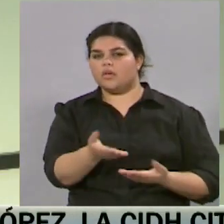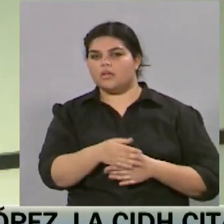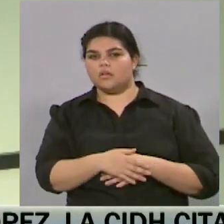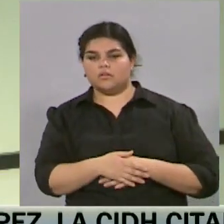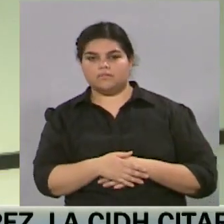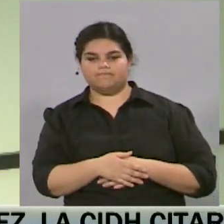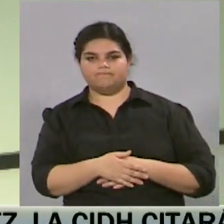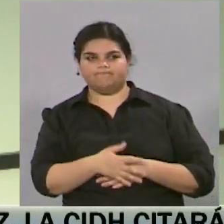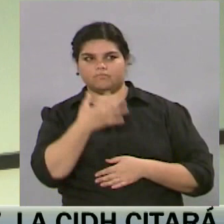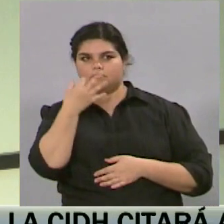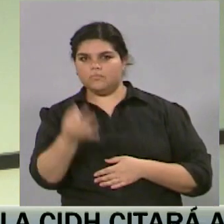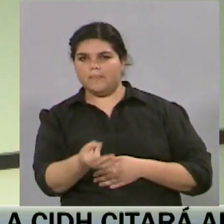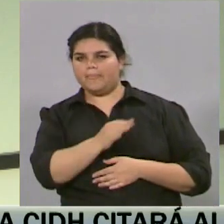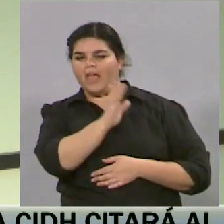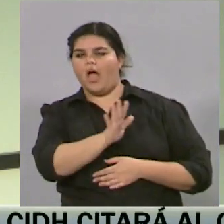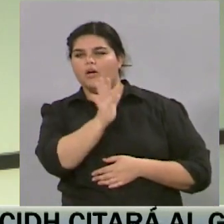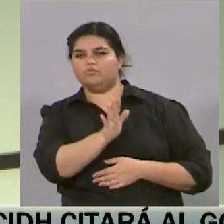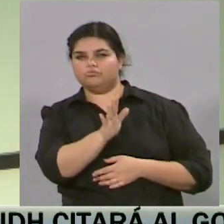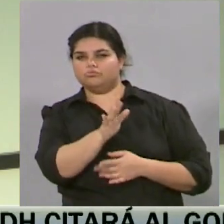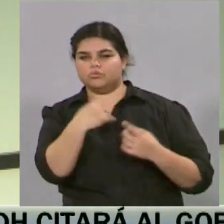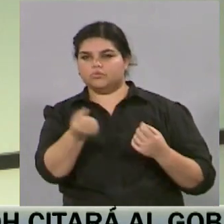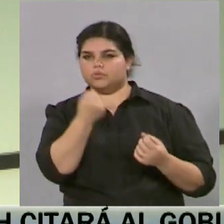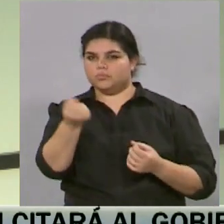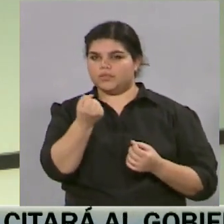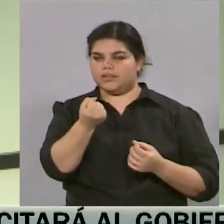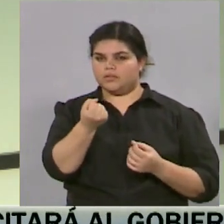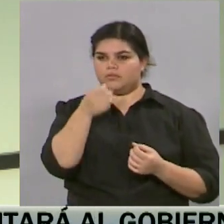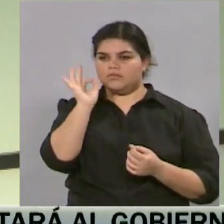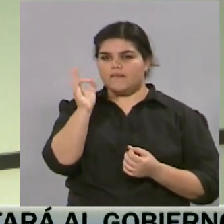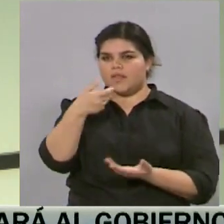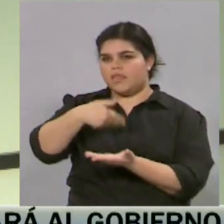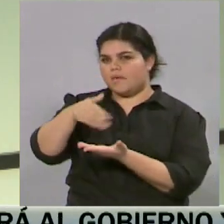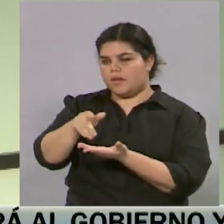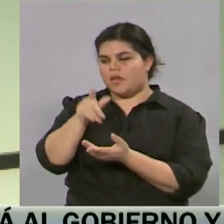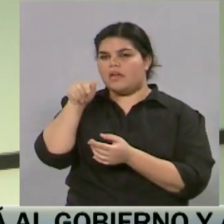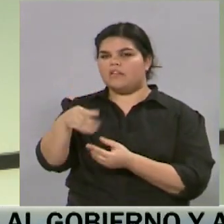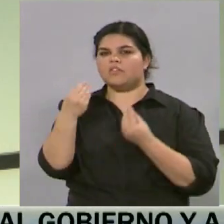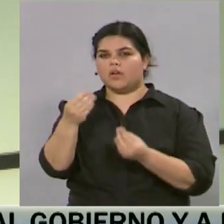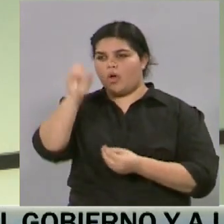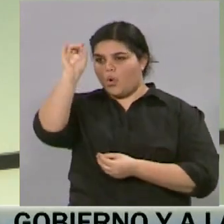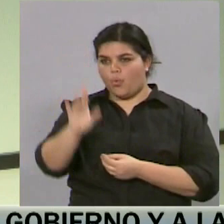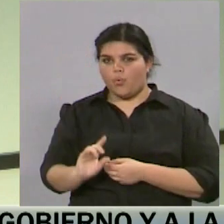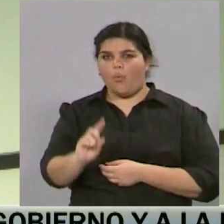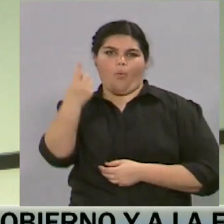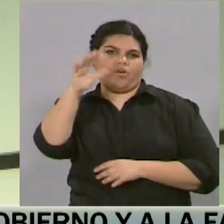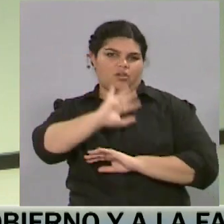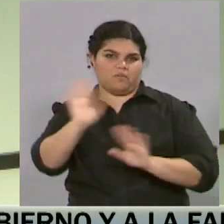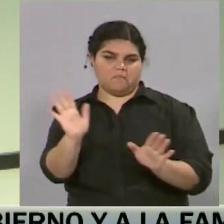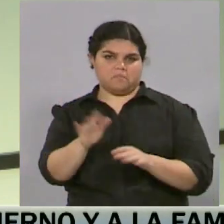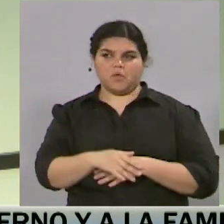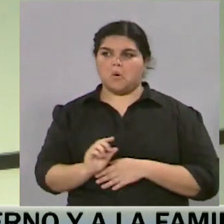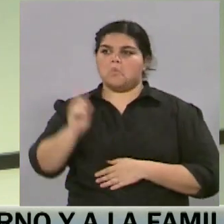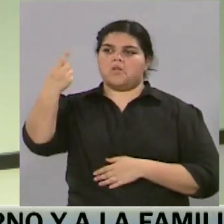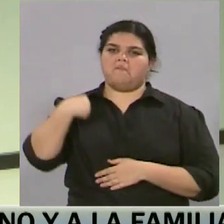el acoso, hay que discriminar lo que es un acoso y lo que es un acto discriminatorio. Un acto discriminatorio es un acto único, ¿sí? A mí me pueden discriminar una